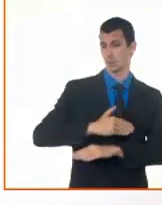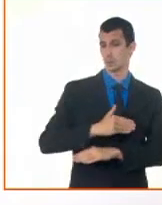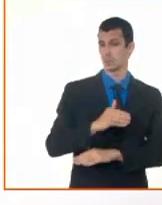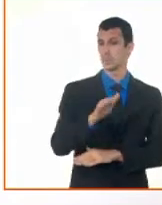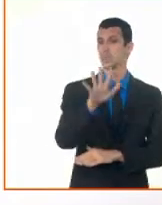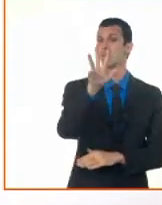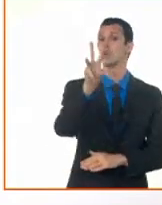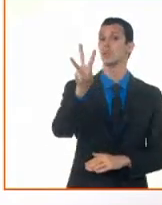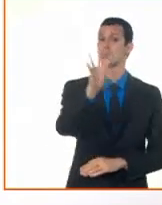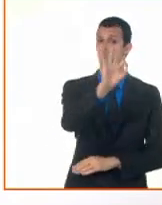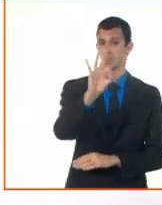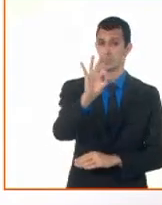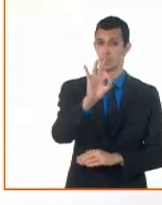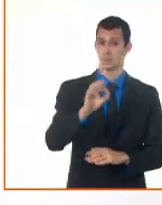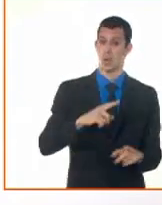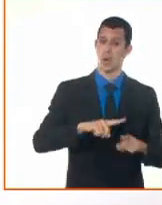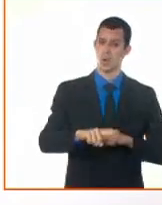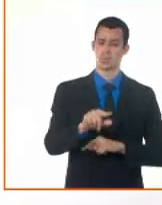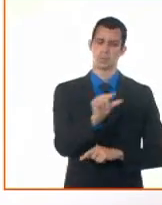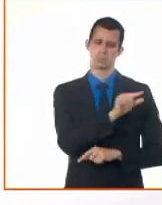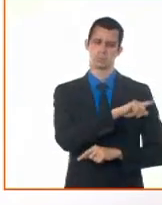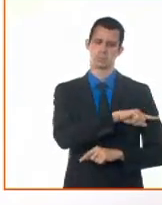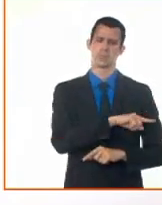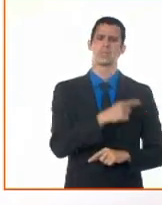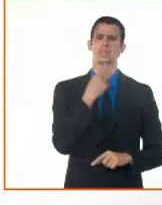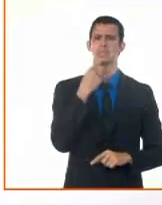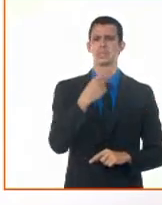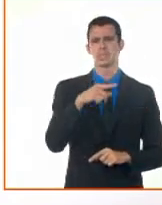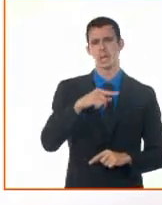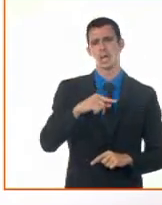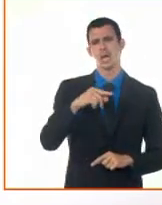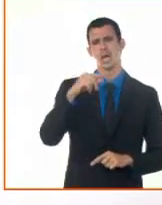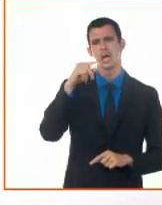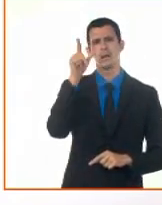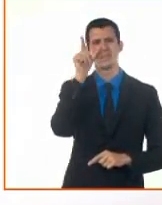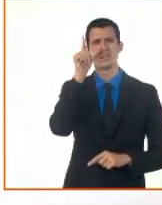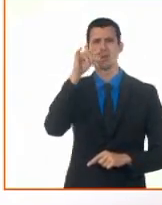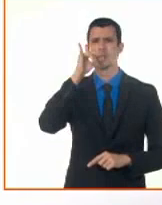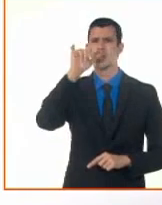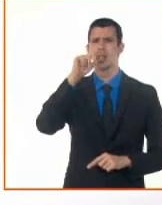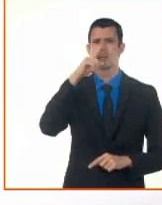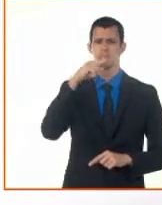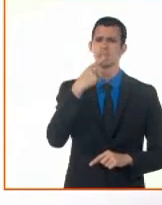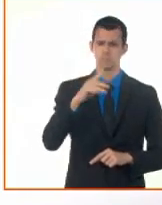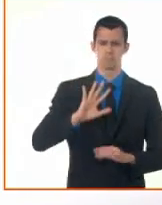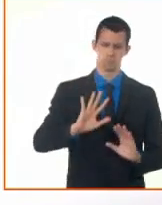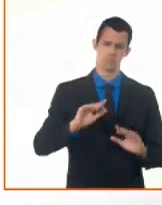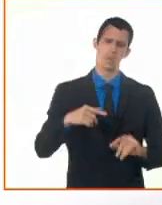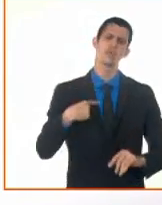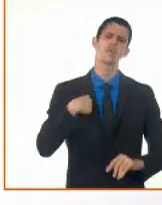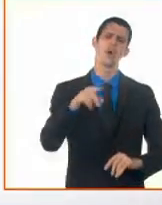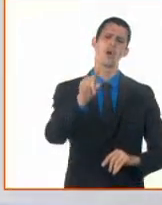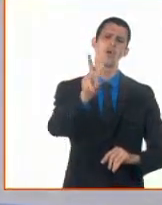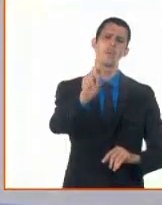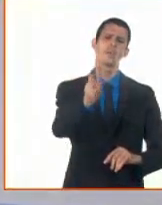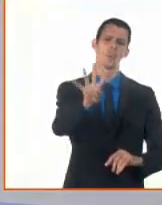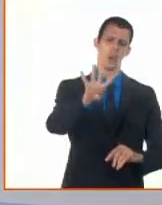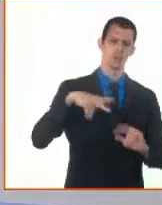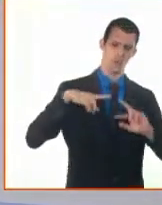volvió biden asegurar que se va a presentar para reelección en el 2024